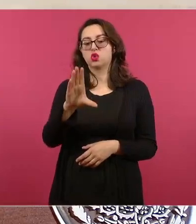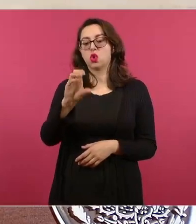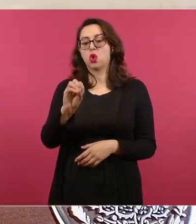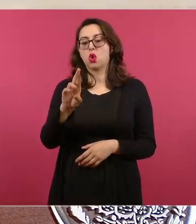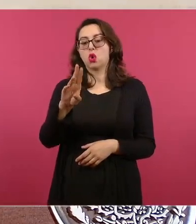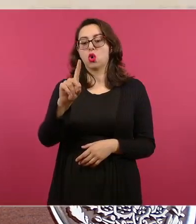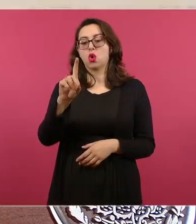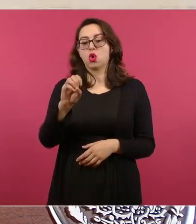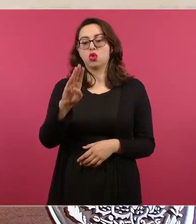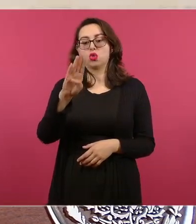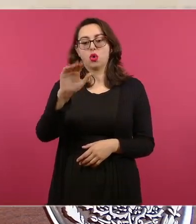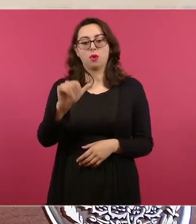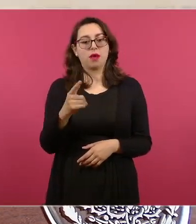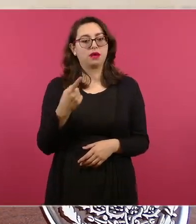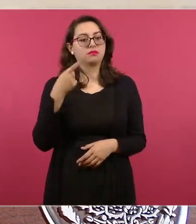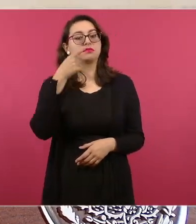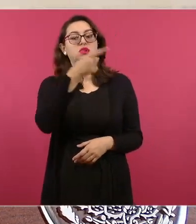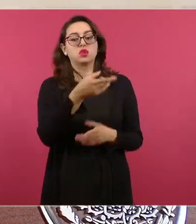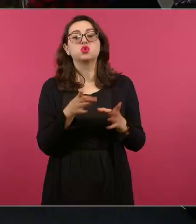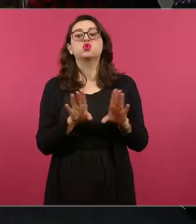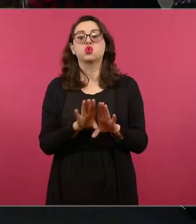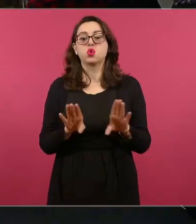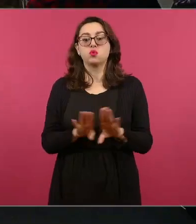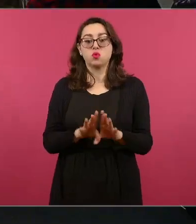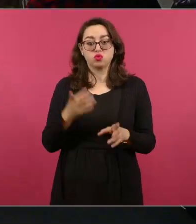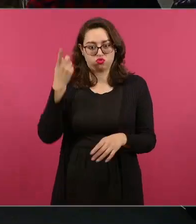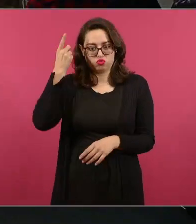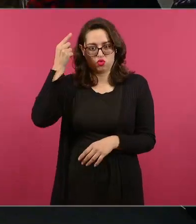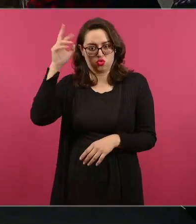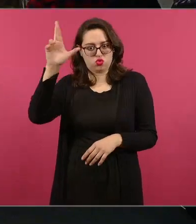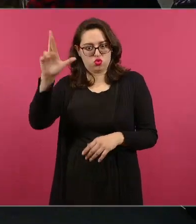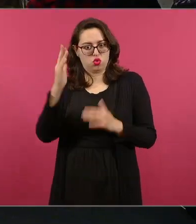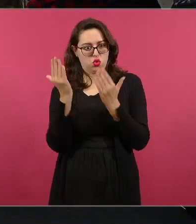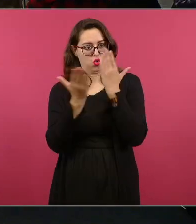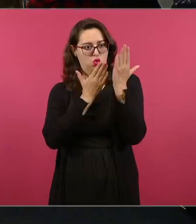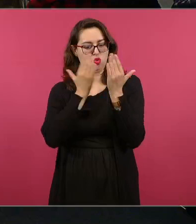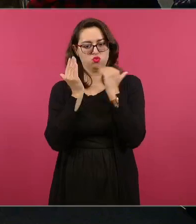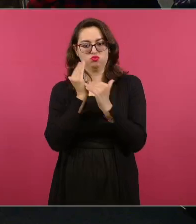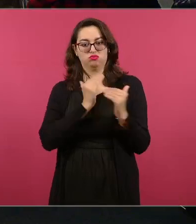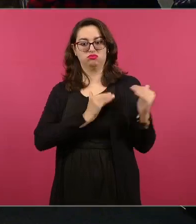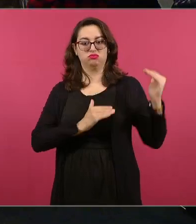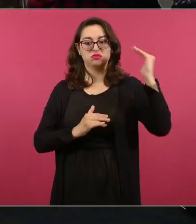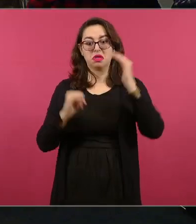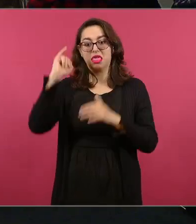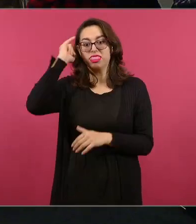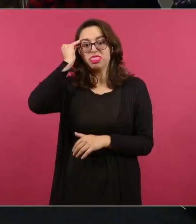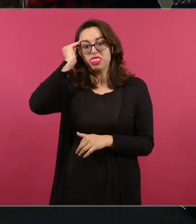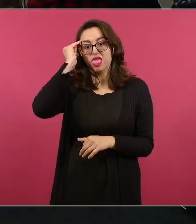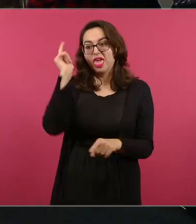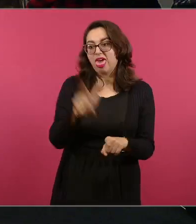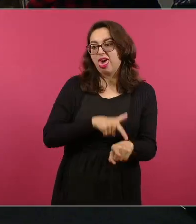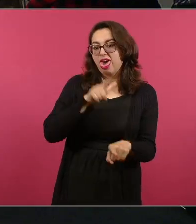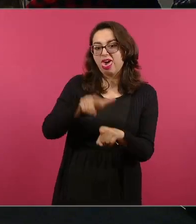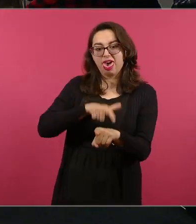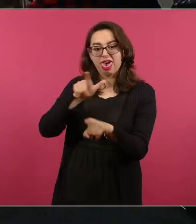Otro consejero que también dijo que el pueblo no existía,